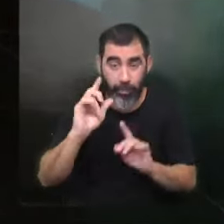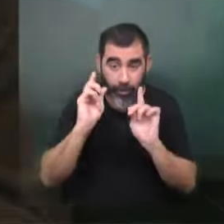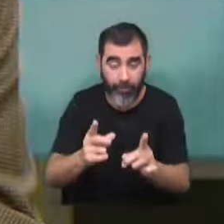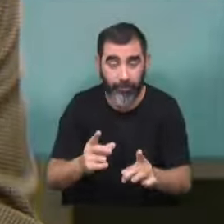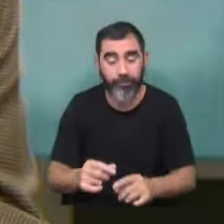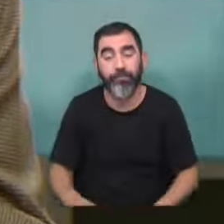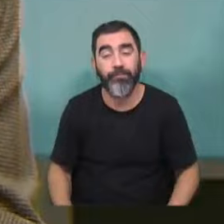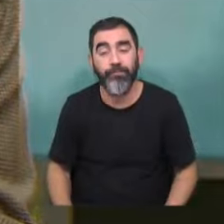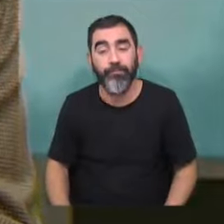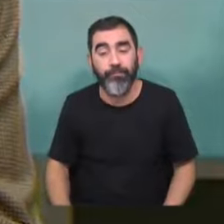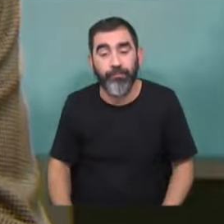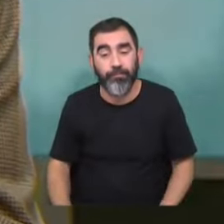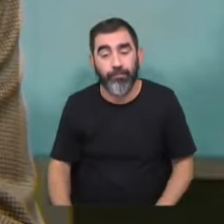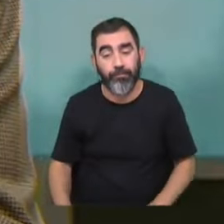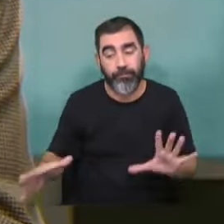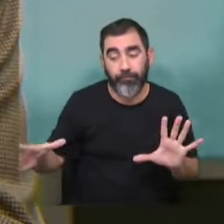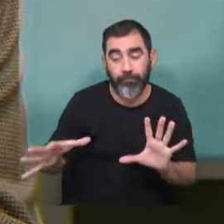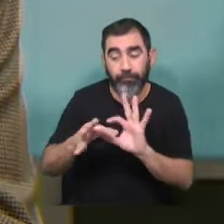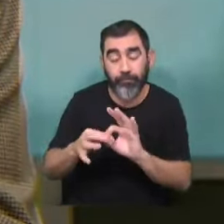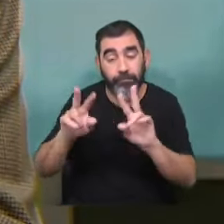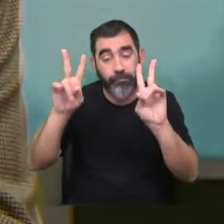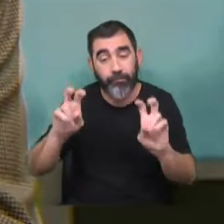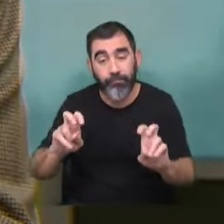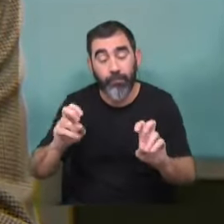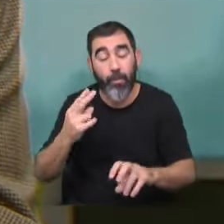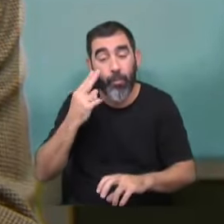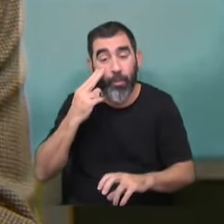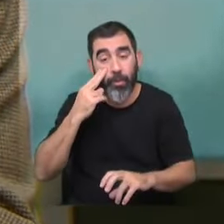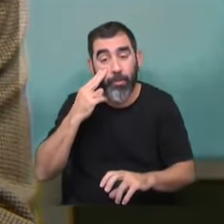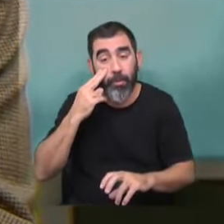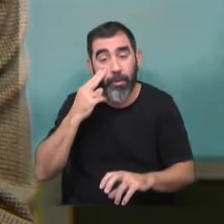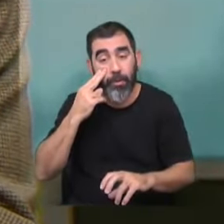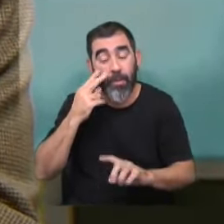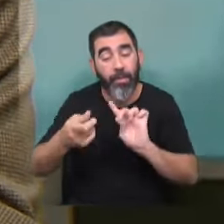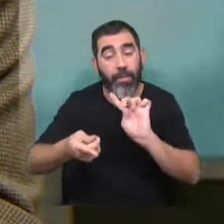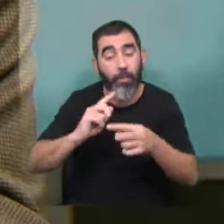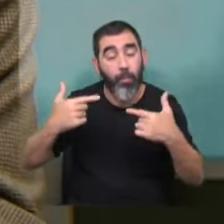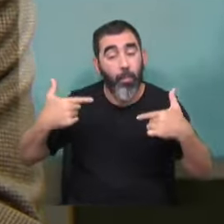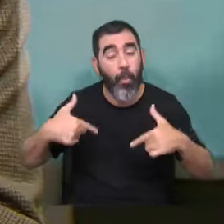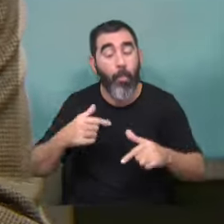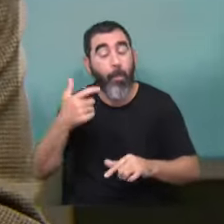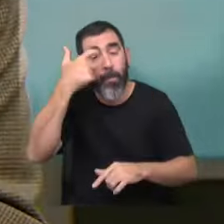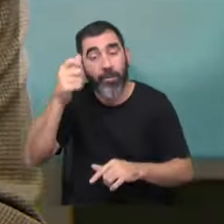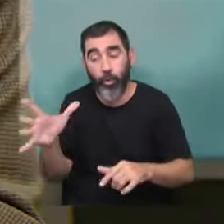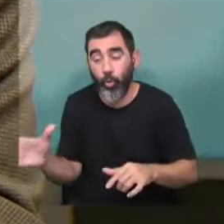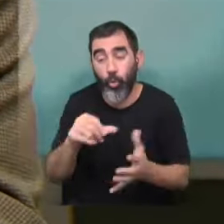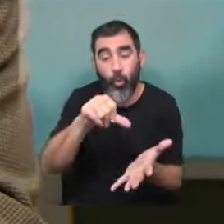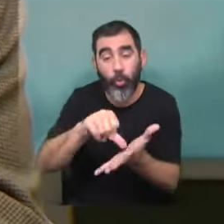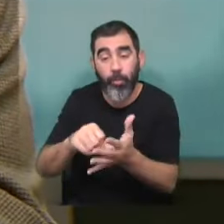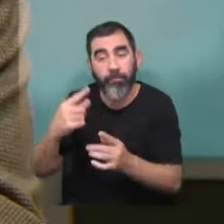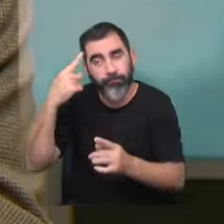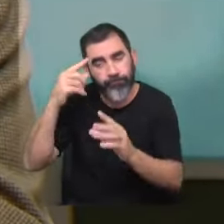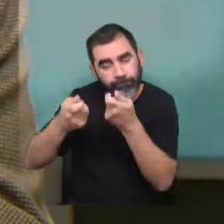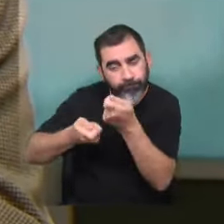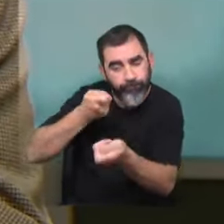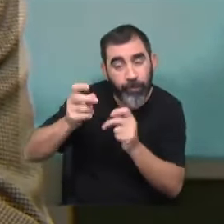ahí está relacionado con este problema de la diplomacia científica, ¿no? De que todos los países juntos tenemos que pensar